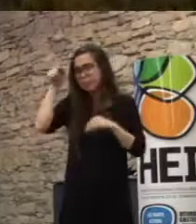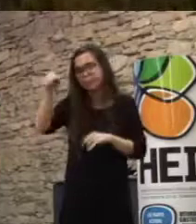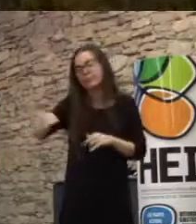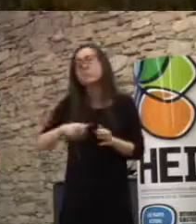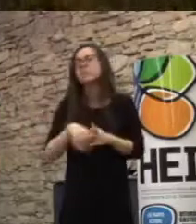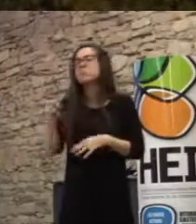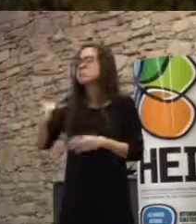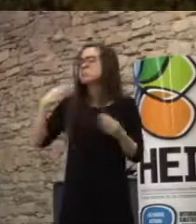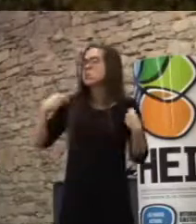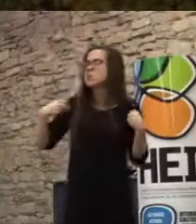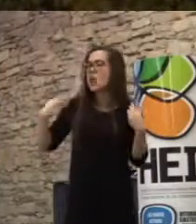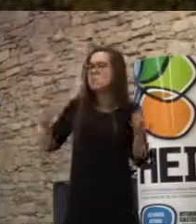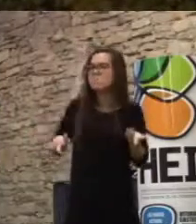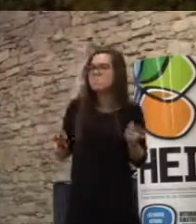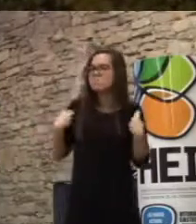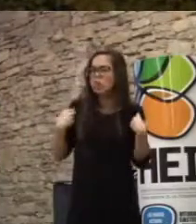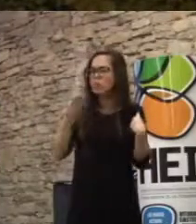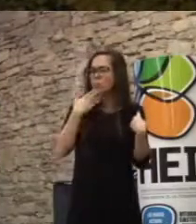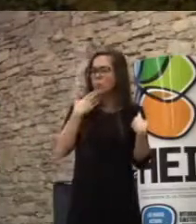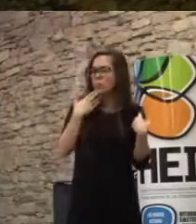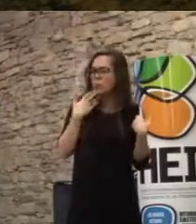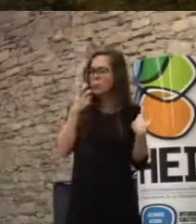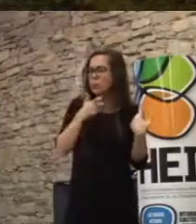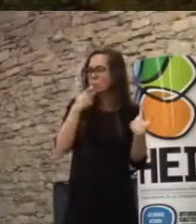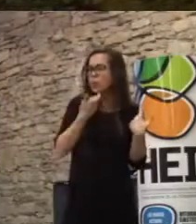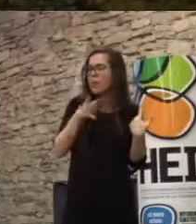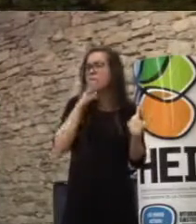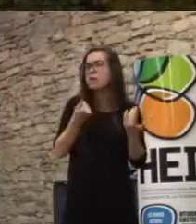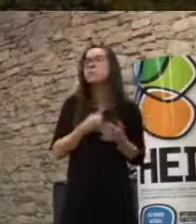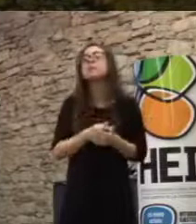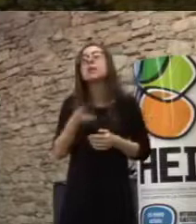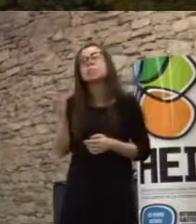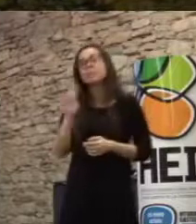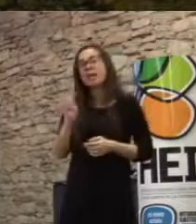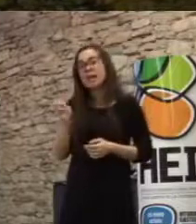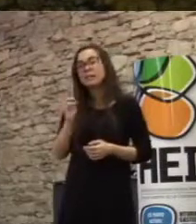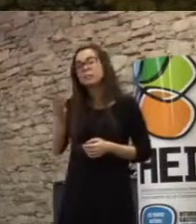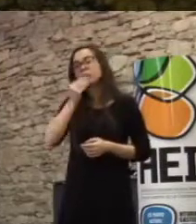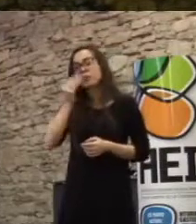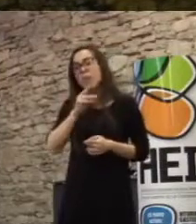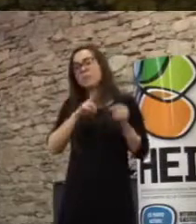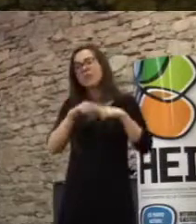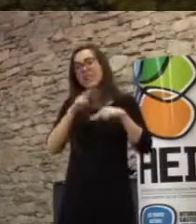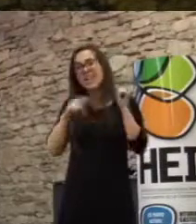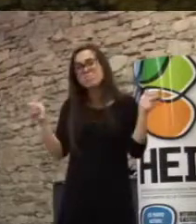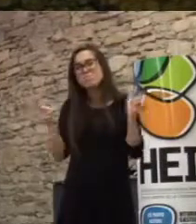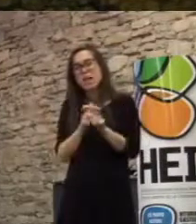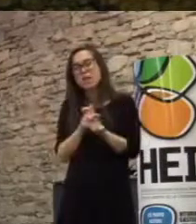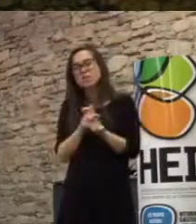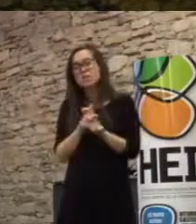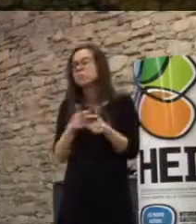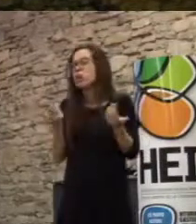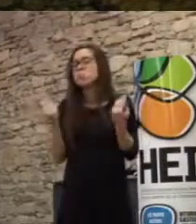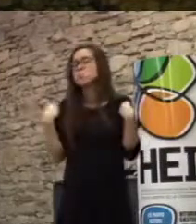bueno aparte de tener una dieta sana si comer más vegetales que proteínas no bueno una dieta sana aparte de eso todos coincidían